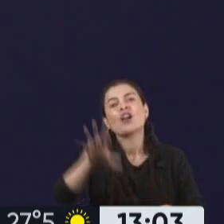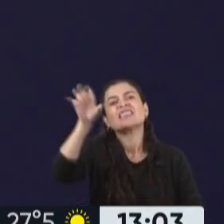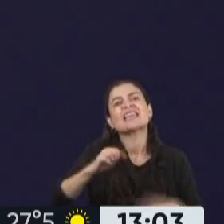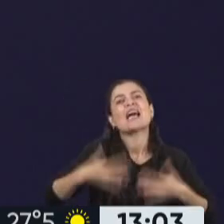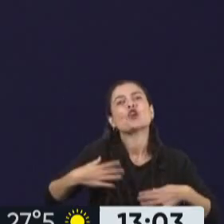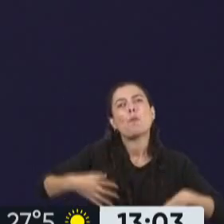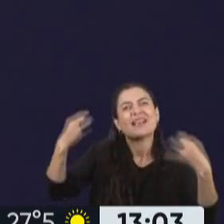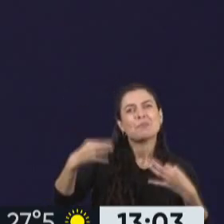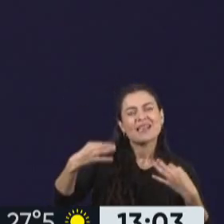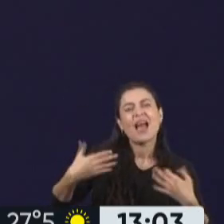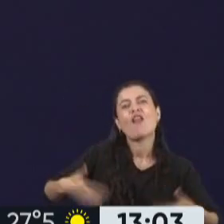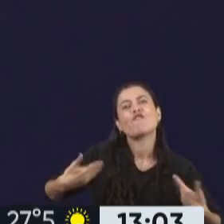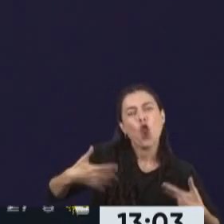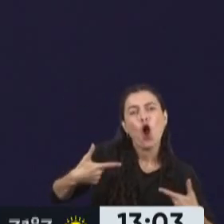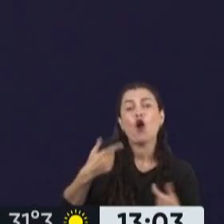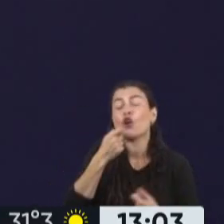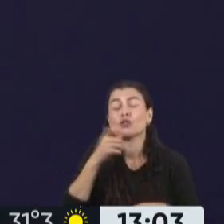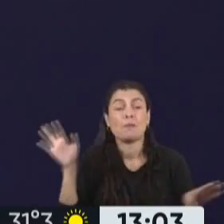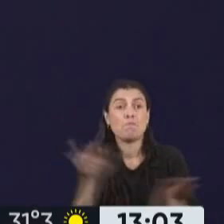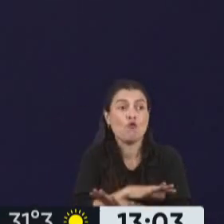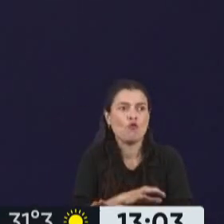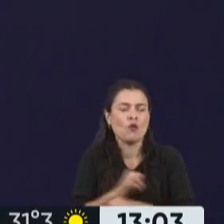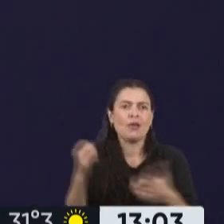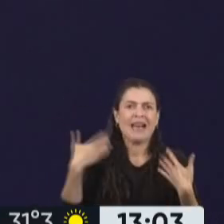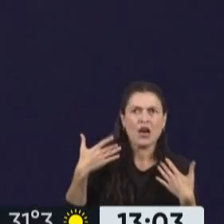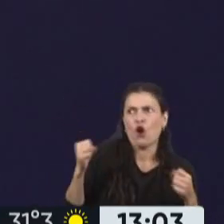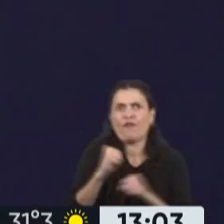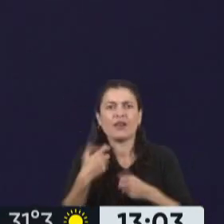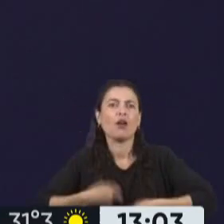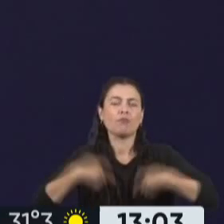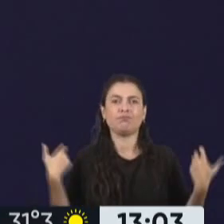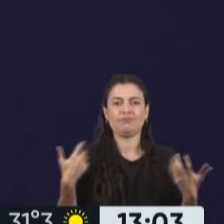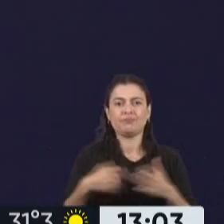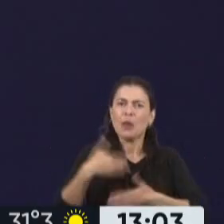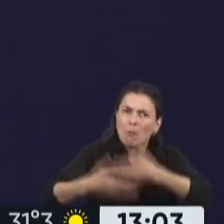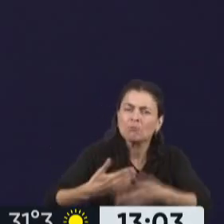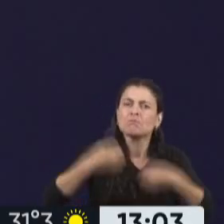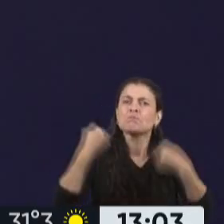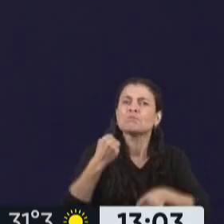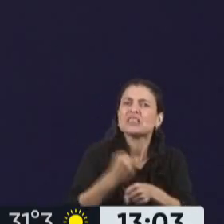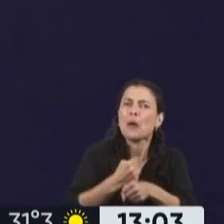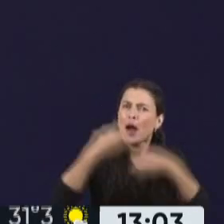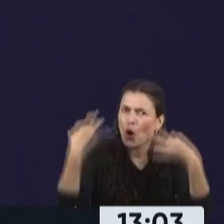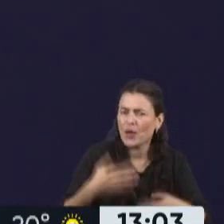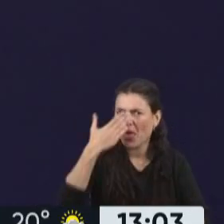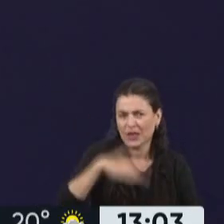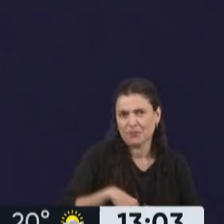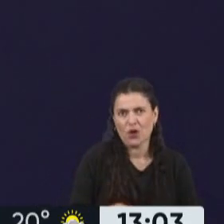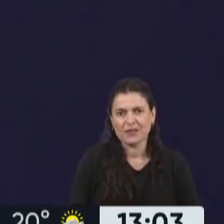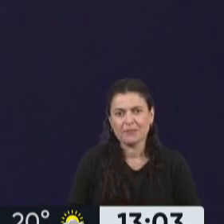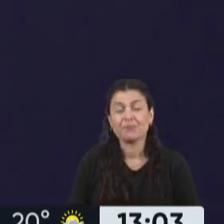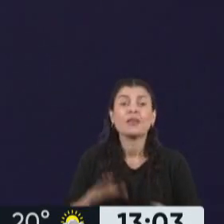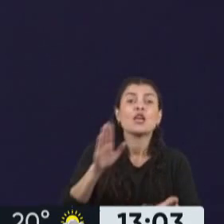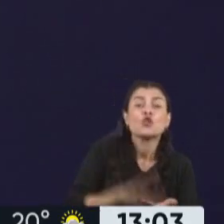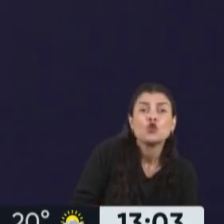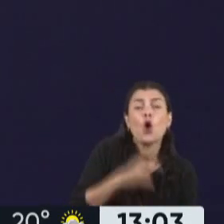en el caso de que te enfrentes con una situación de calor que no te permita desarrollar tu labor. Y con respecto a las decisiones que